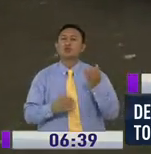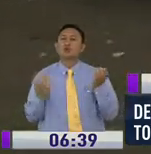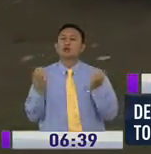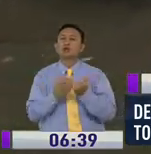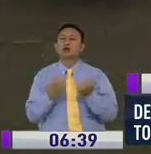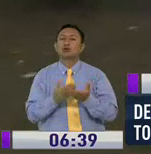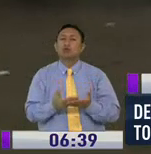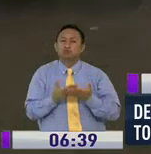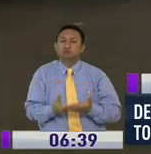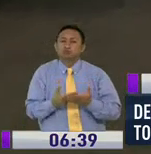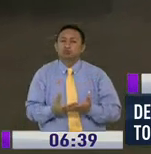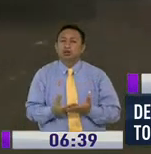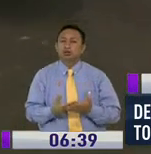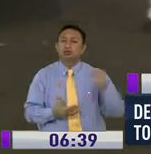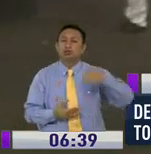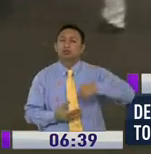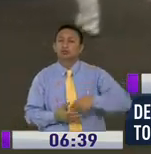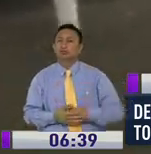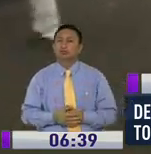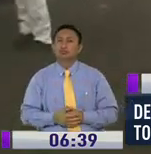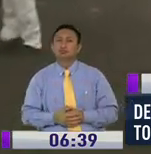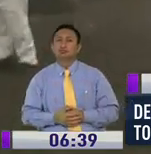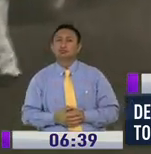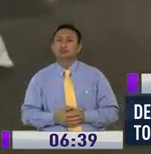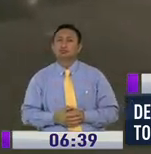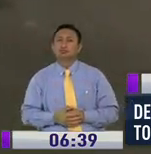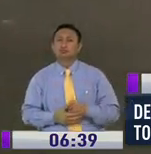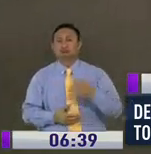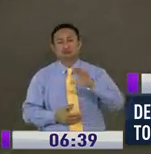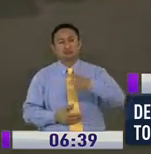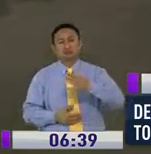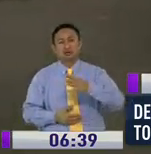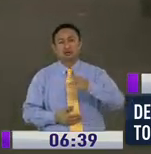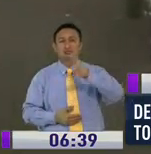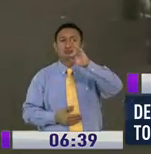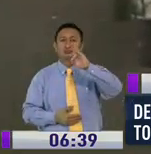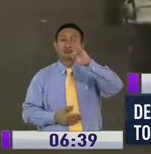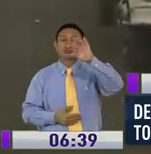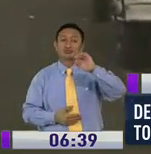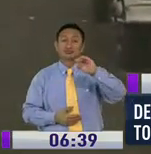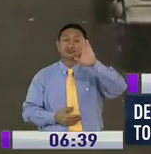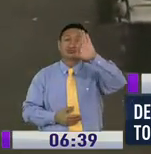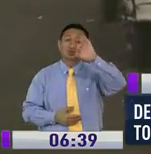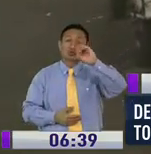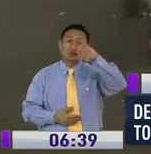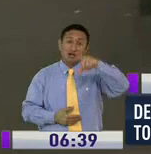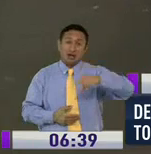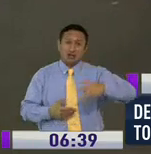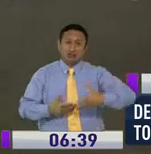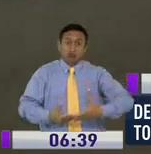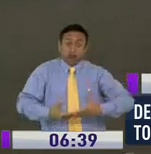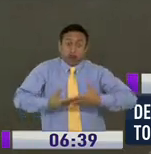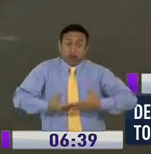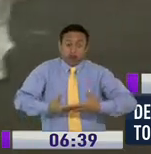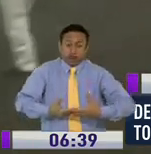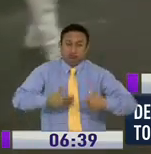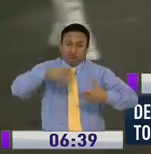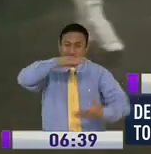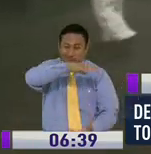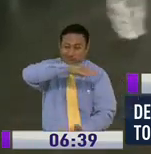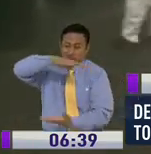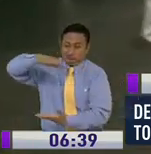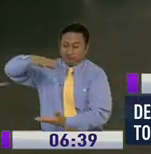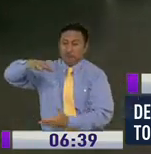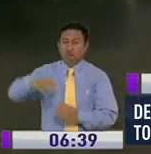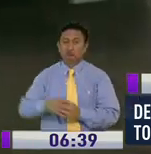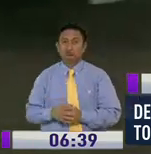se recolecta cada día aquí en el cantón? En el cantón Mejía recolectamos alrededor de 70 toneladas día, que después se los traslada al centro